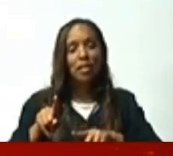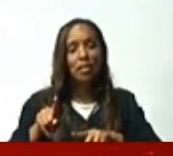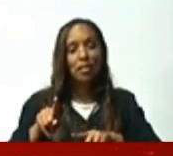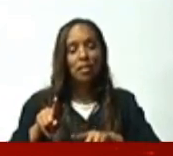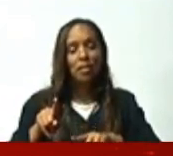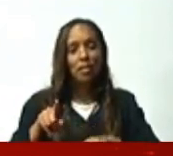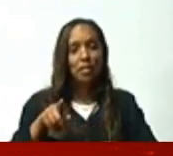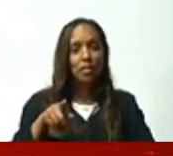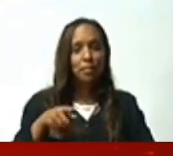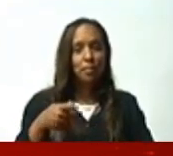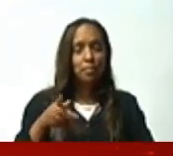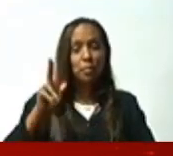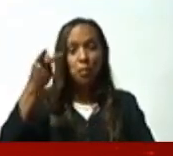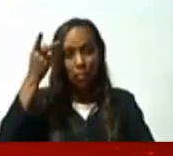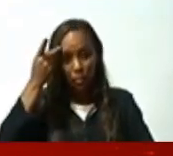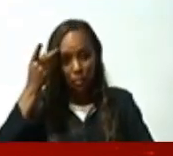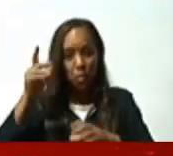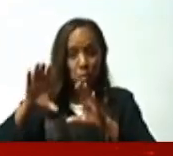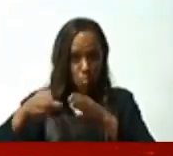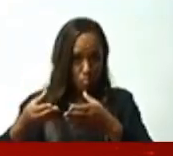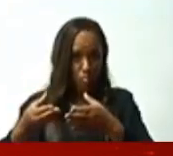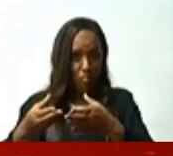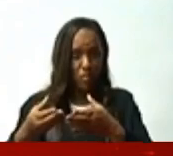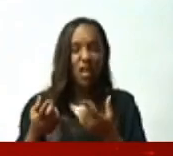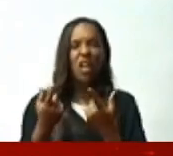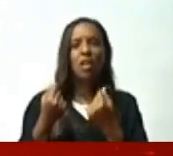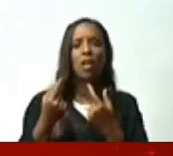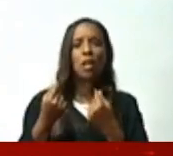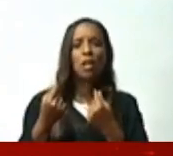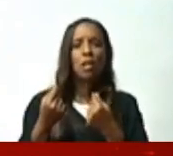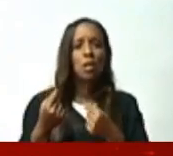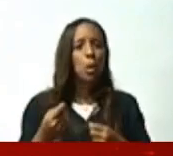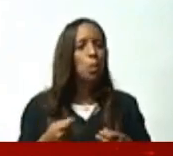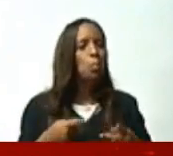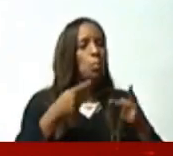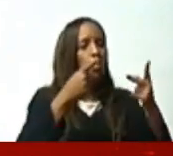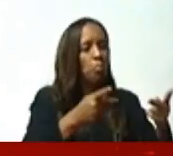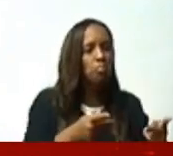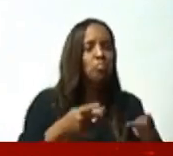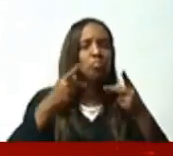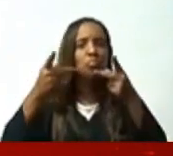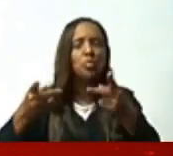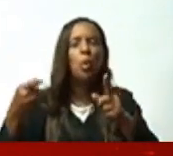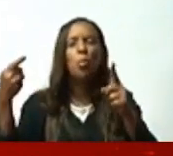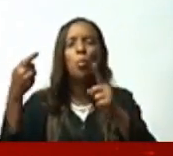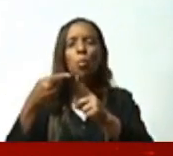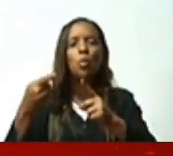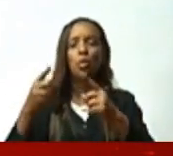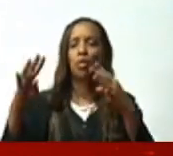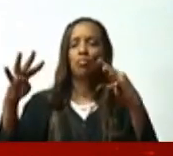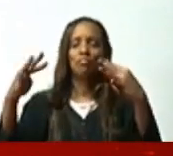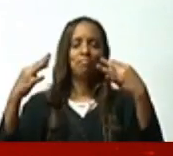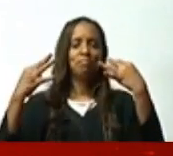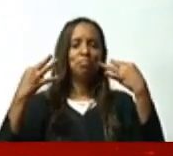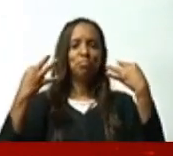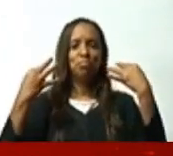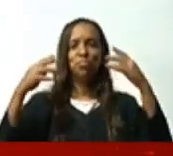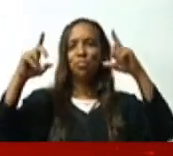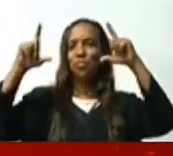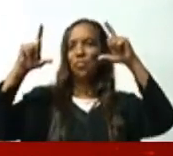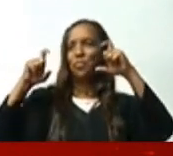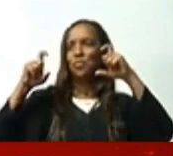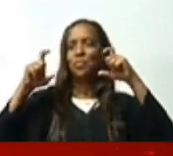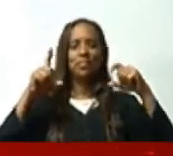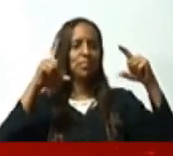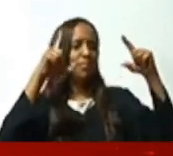base, siento que la solidaridad de estos funcionarios, no hablo del presidente de ninguna manera, y no